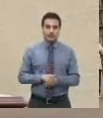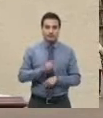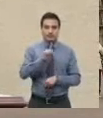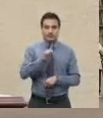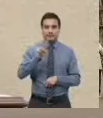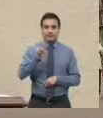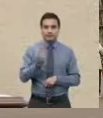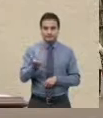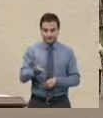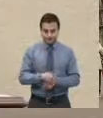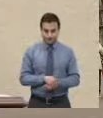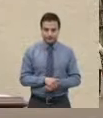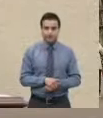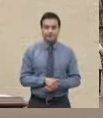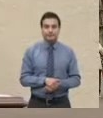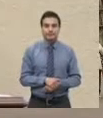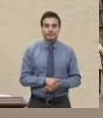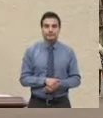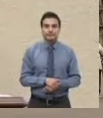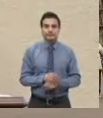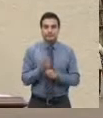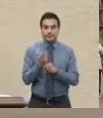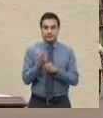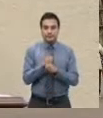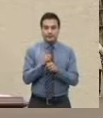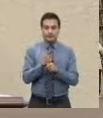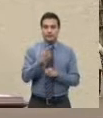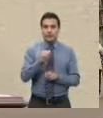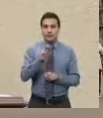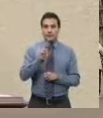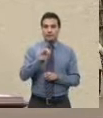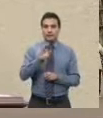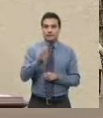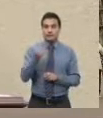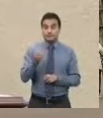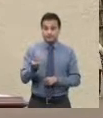Verde Ecologista de México, el licenciado Garibay.